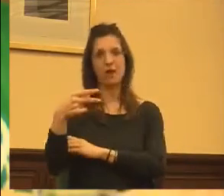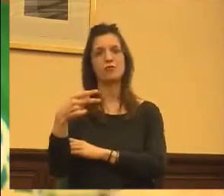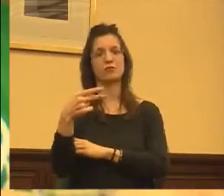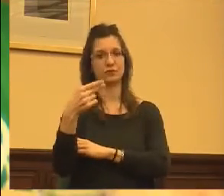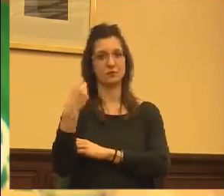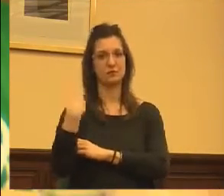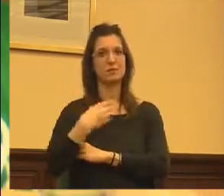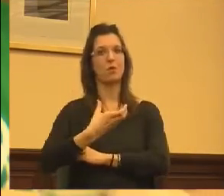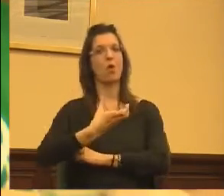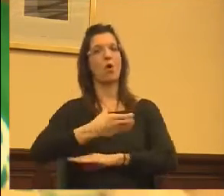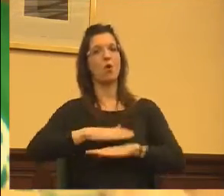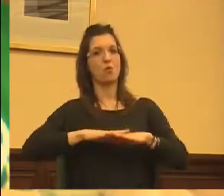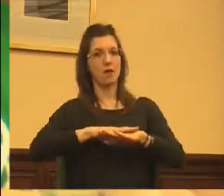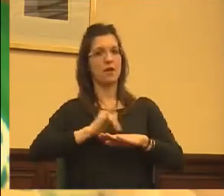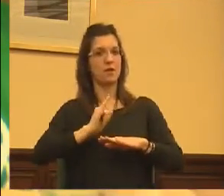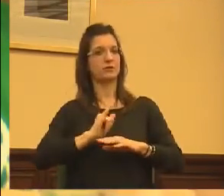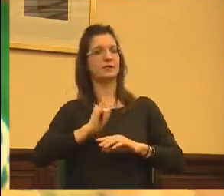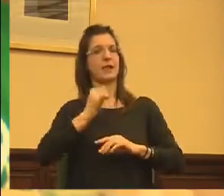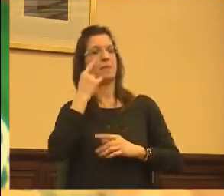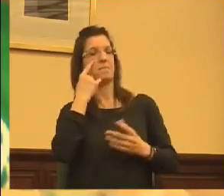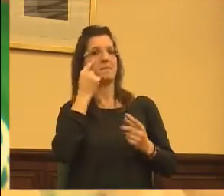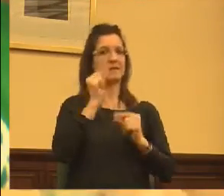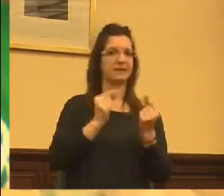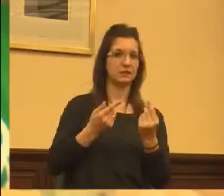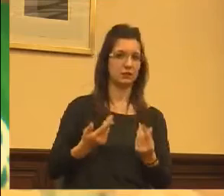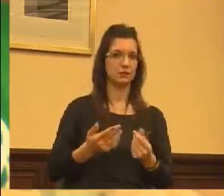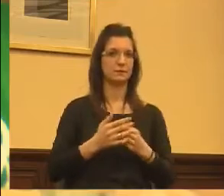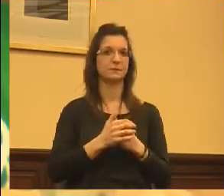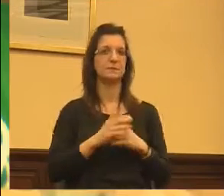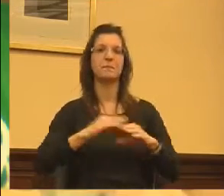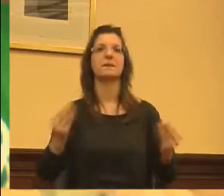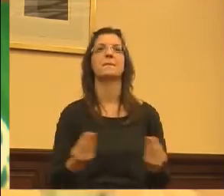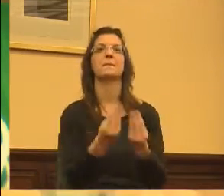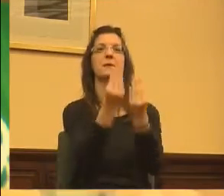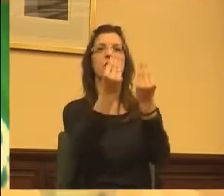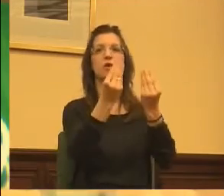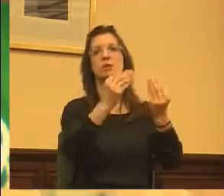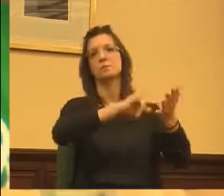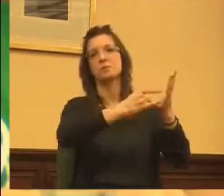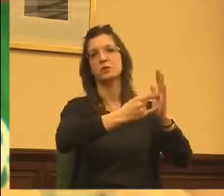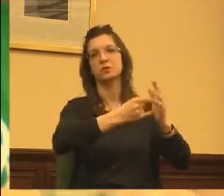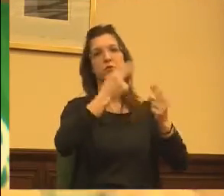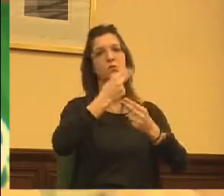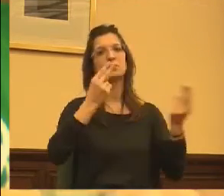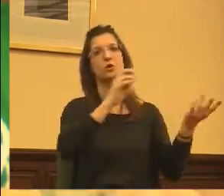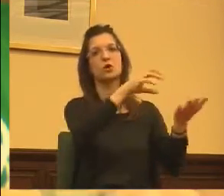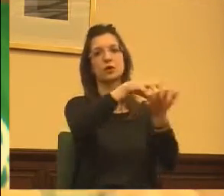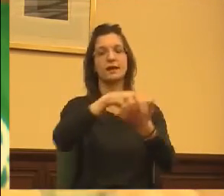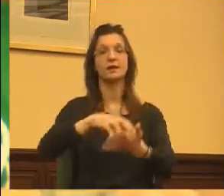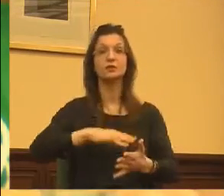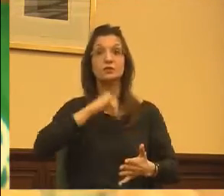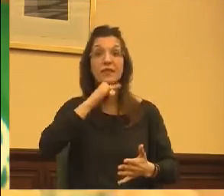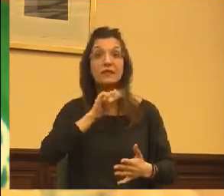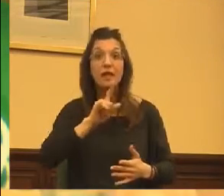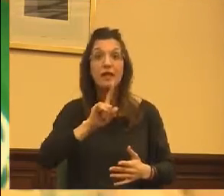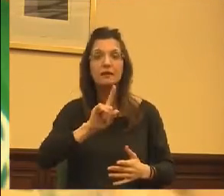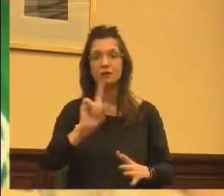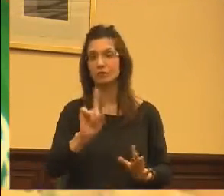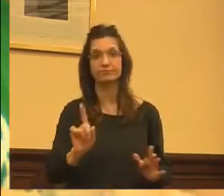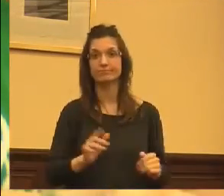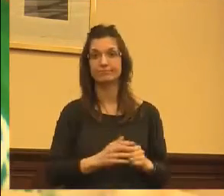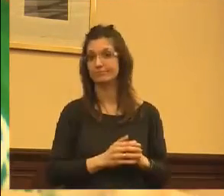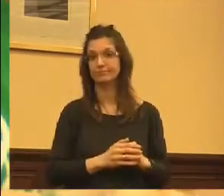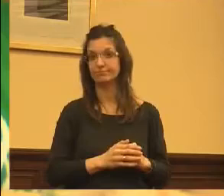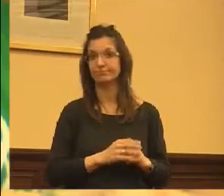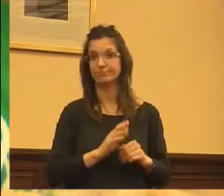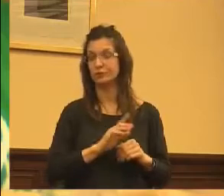para el plan de rehabilitación y mejora de los colegios públicos. ¿Es suficiente esta cantidad? Probablemente no sea suficiente para el estado en el